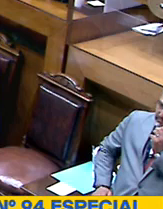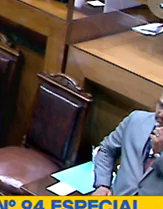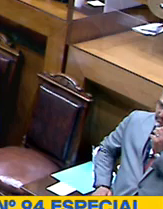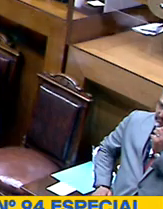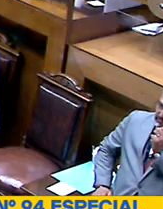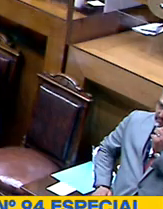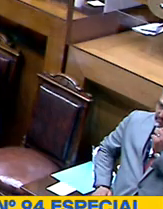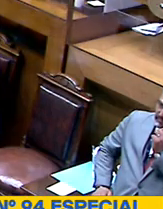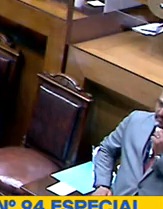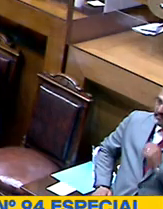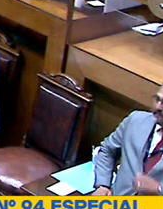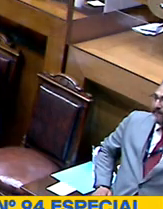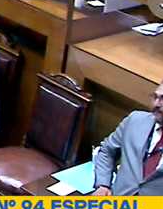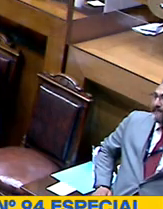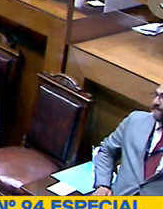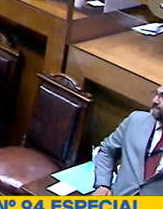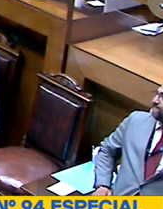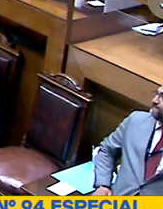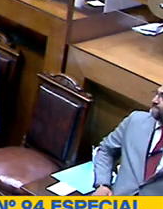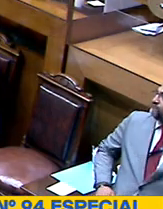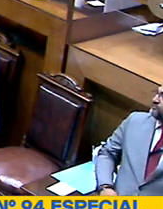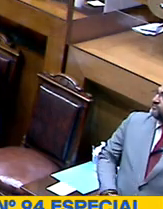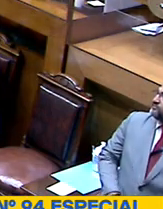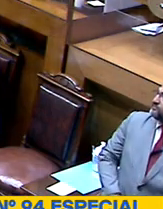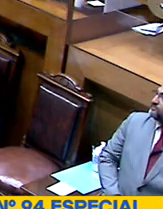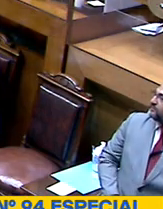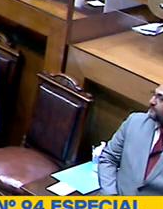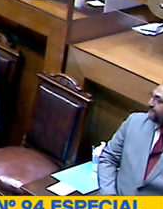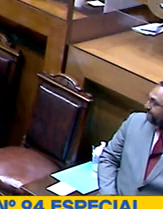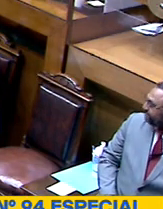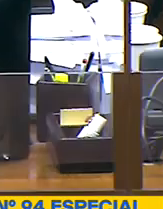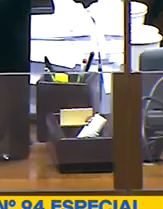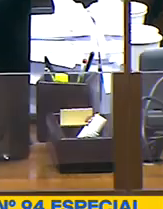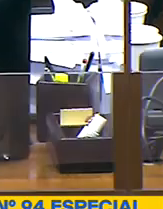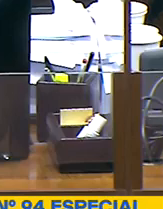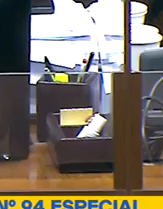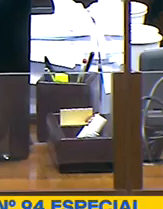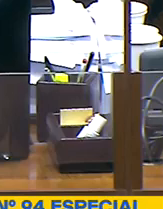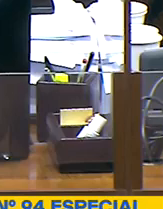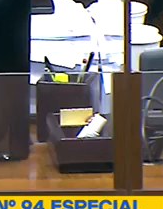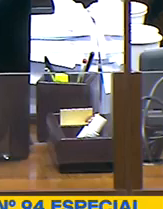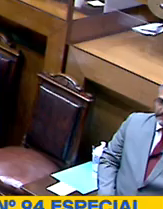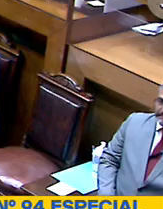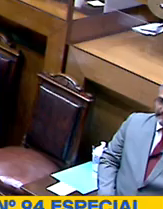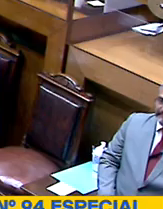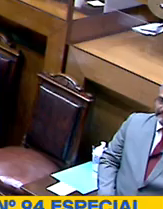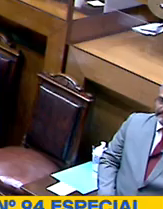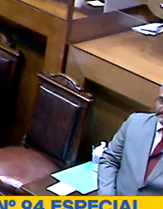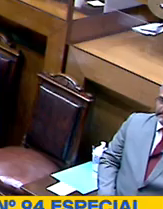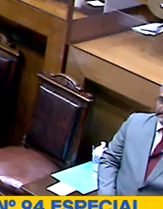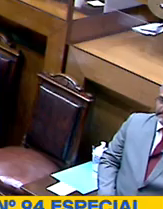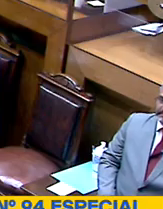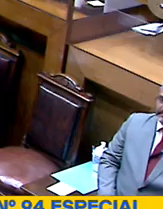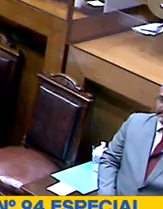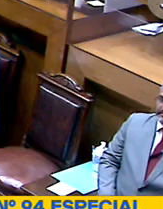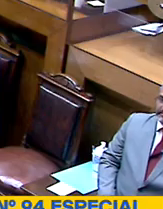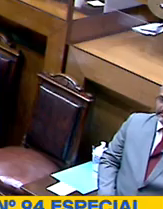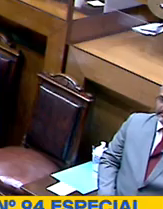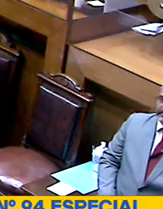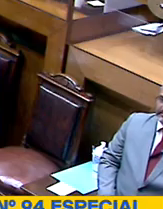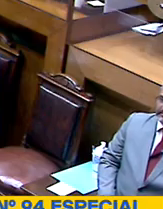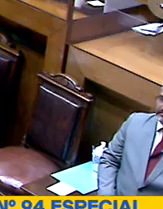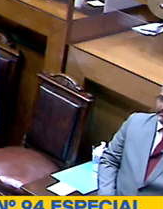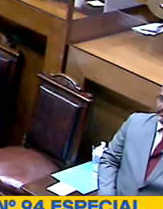Gracias. Vamos entonces a abrir la votación y tiene la palabra el senador Barry Zetberger. Se abre la